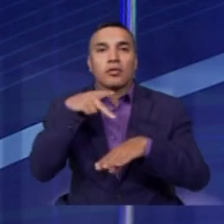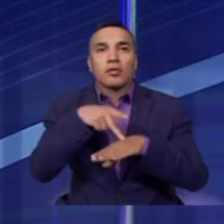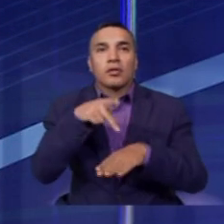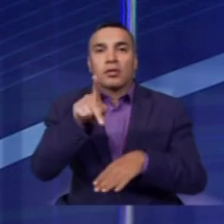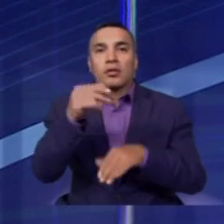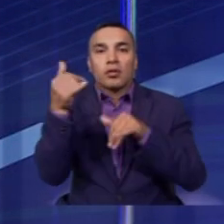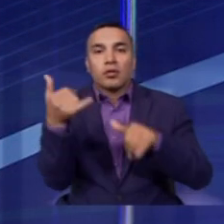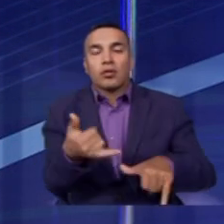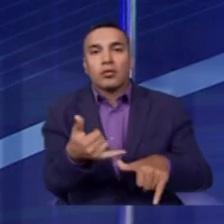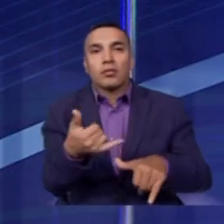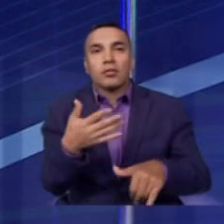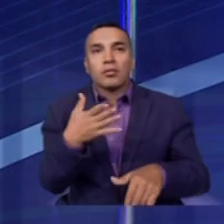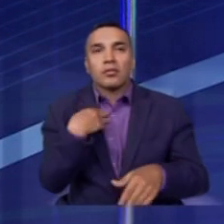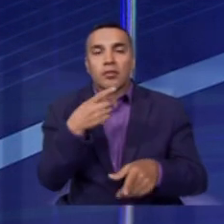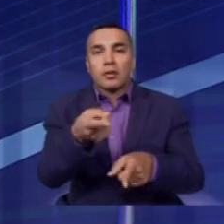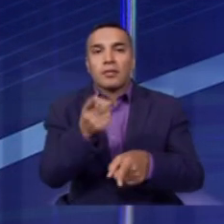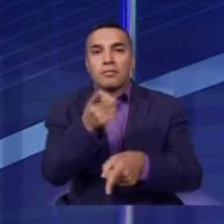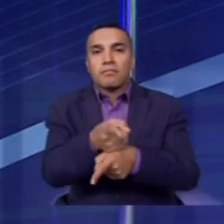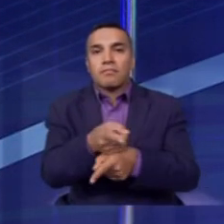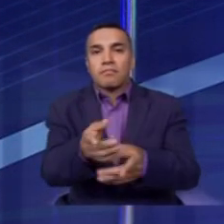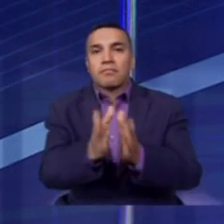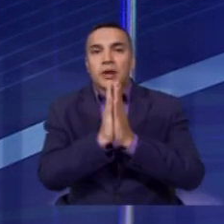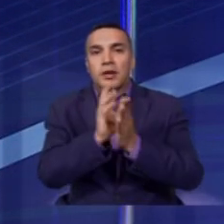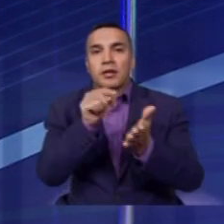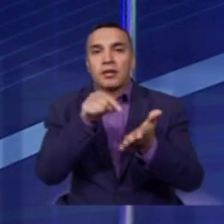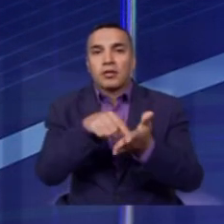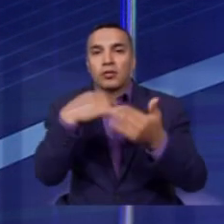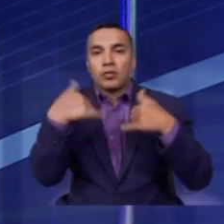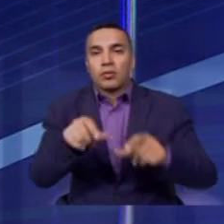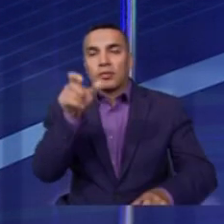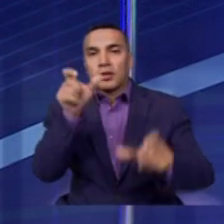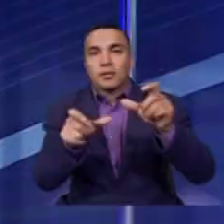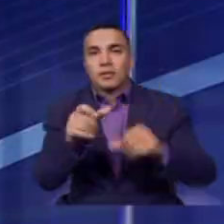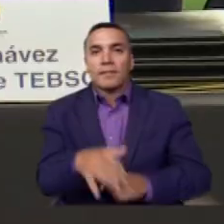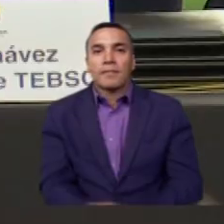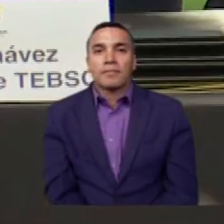que el club va a exigir el cumplimiento a los jugadores.